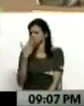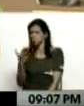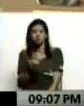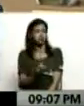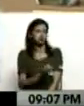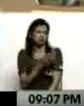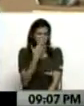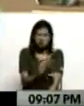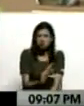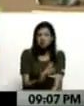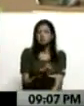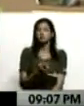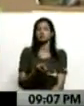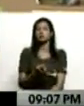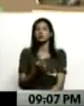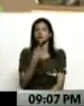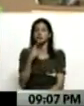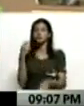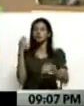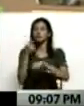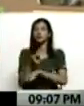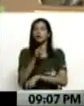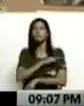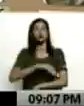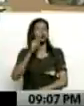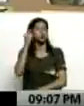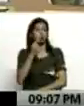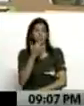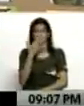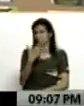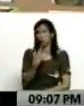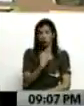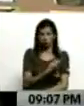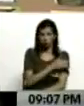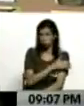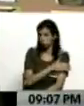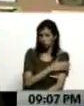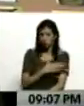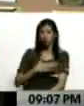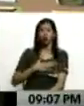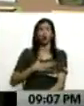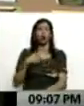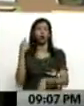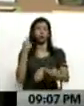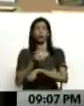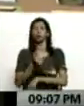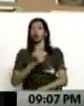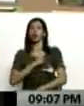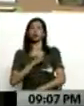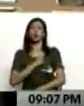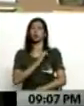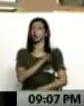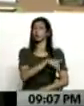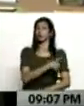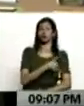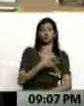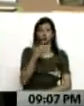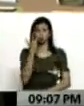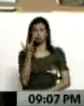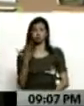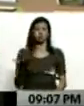eso qu van a decir os usted saben que van a decir Claro pero los graduaron en la misión sucre porque yo soy graduado de la